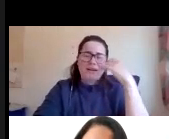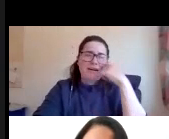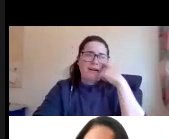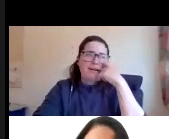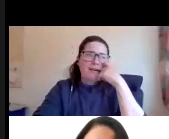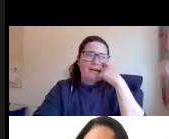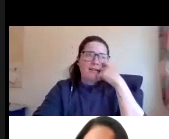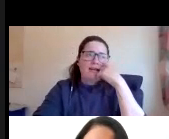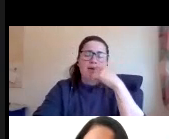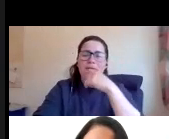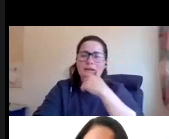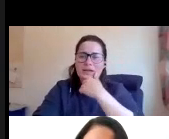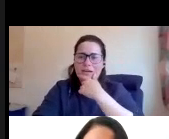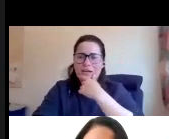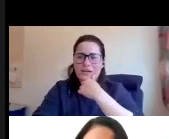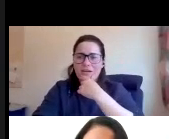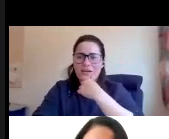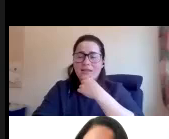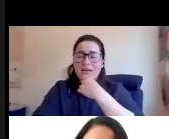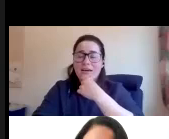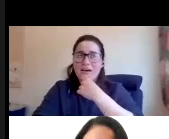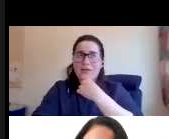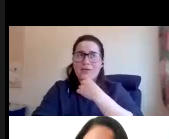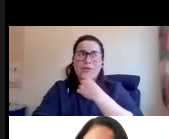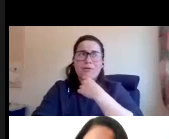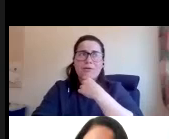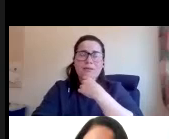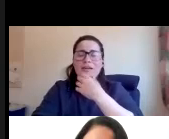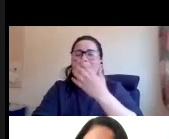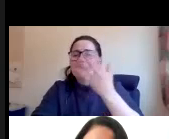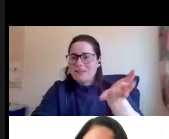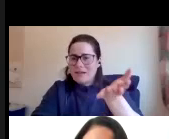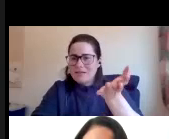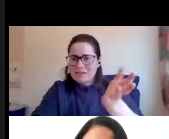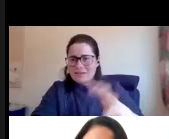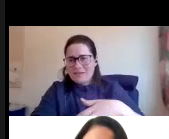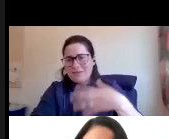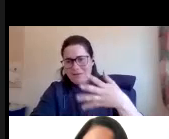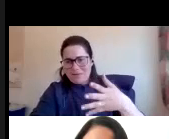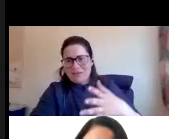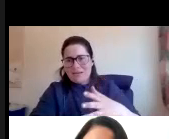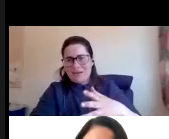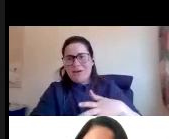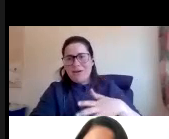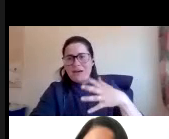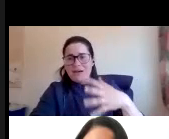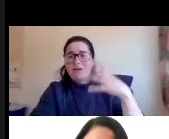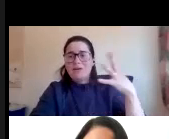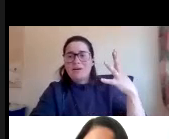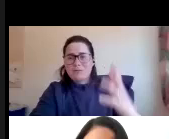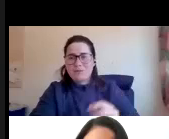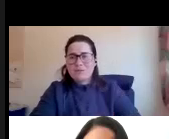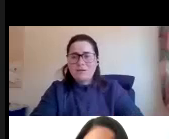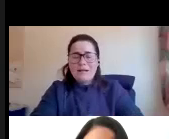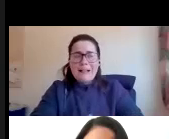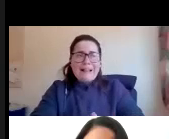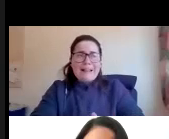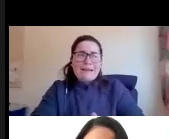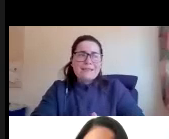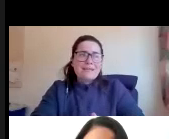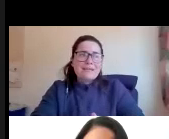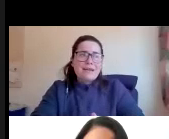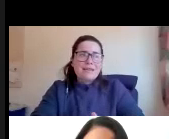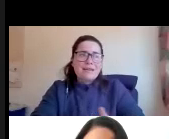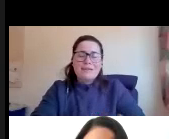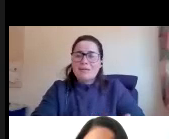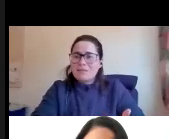de la cuenca del lago de Atitlán, que de nuevo es el lado agrícola boscoso,